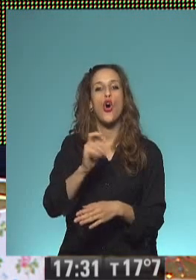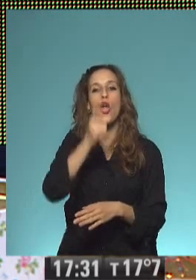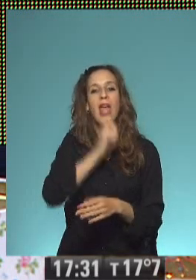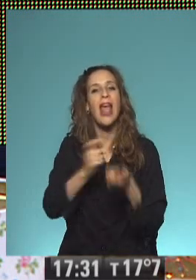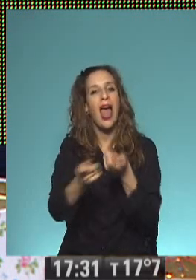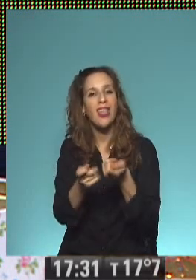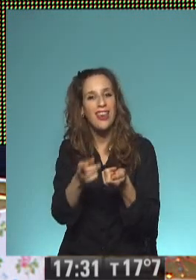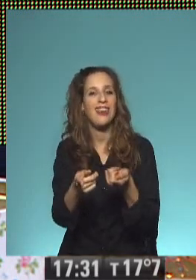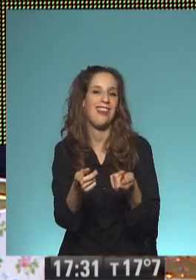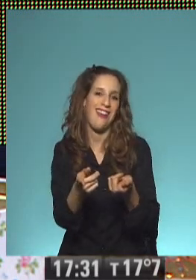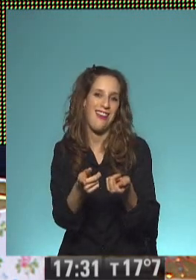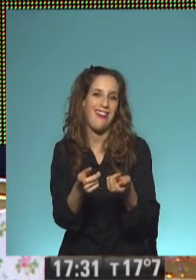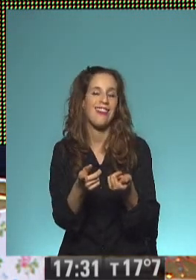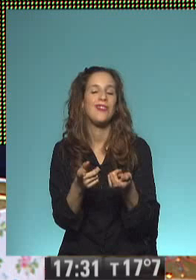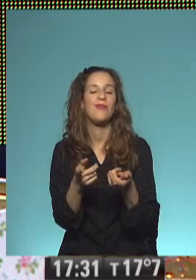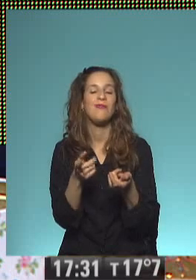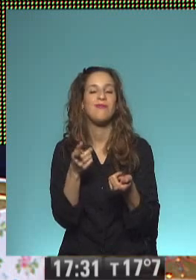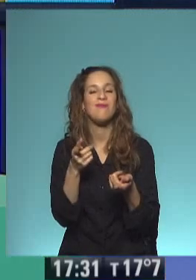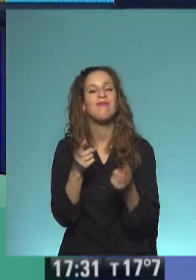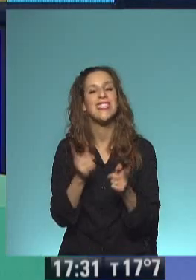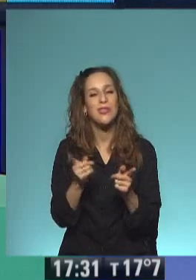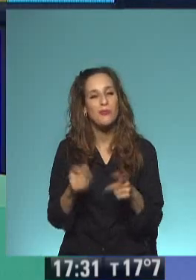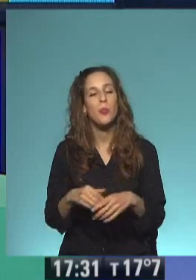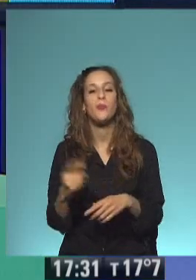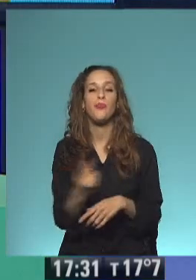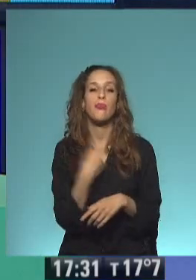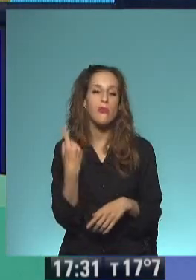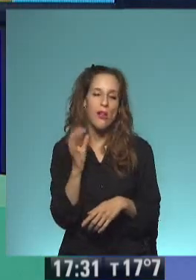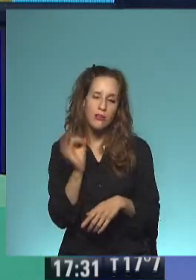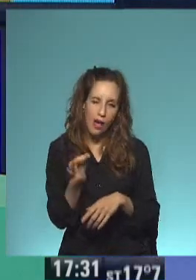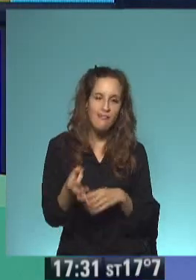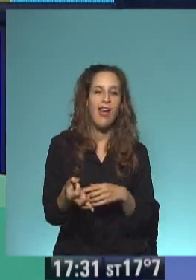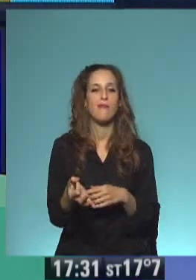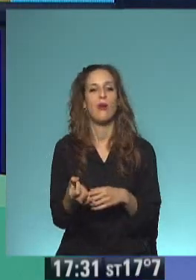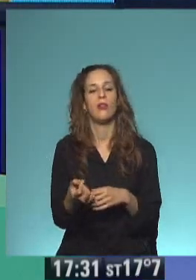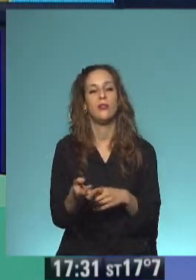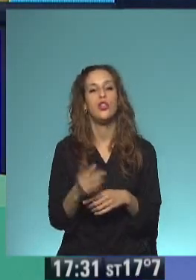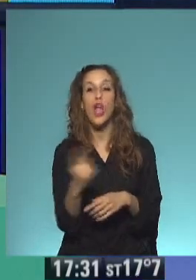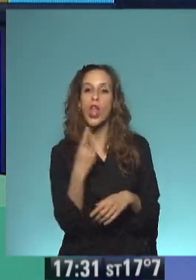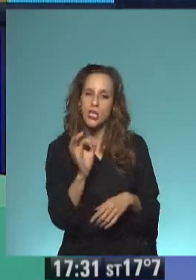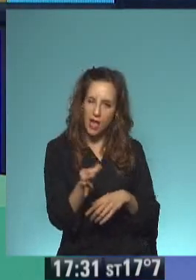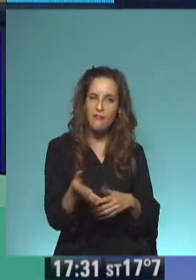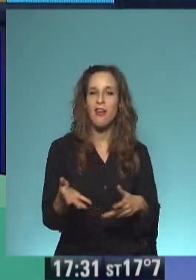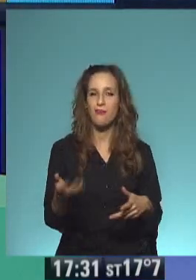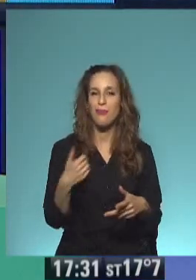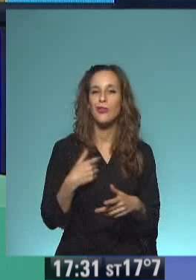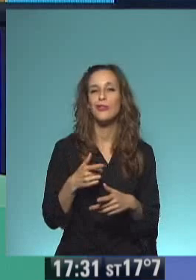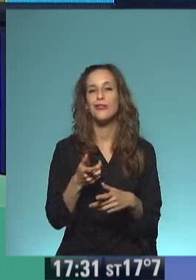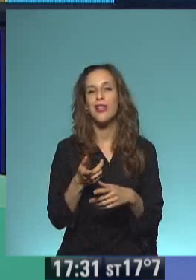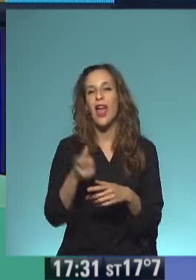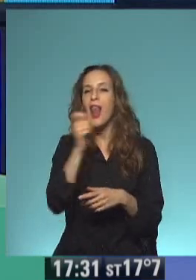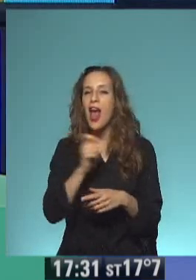acá. Muy bien. Seguramente. Todos nos acordamos el recorrido a la heladería. Muy bien.